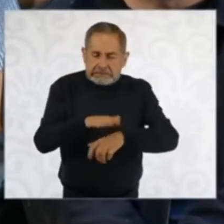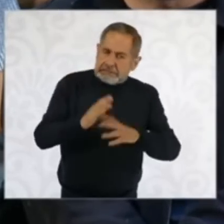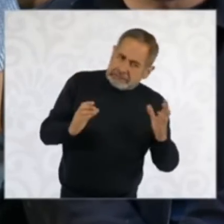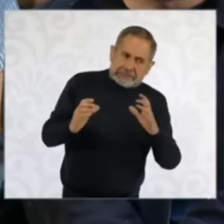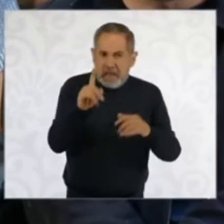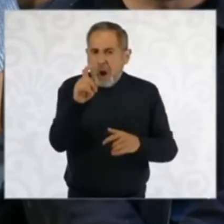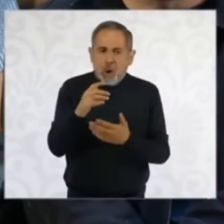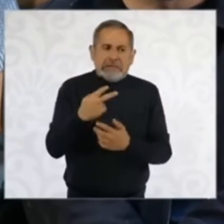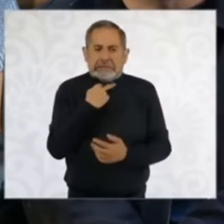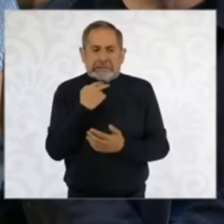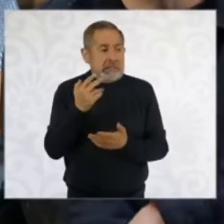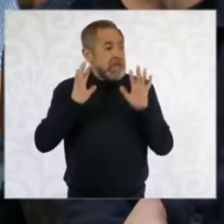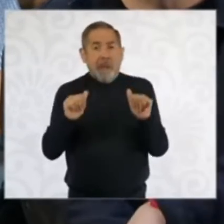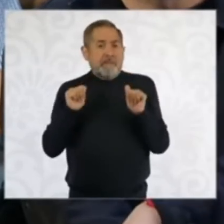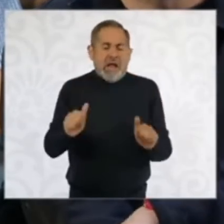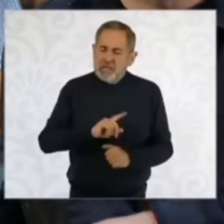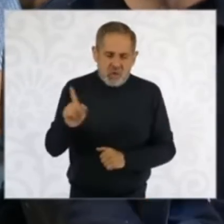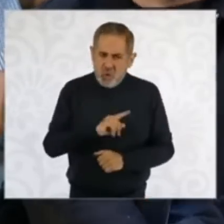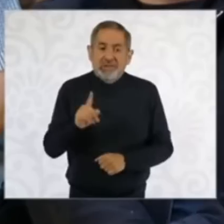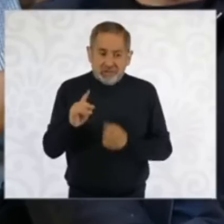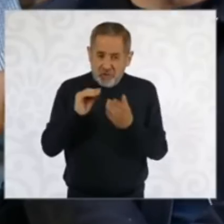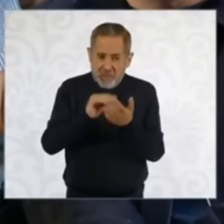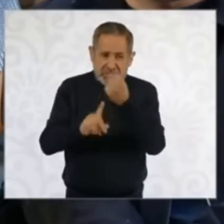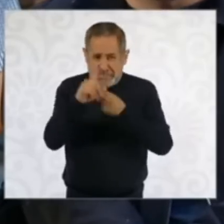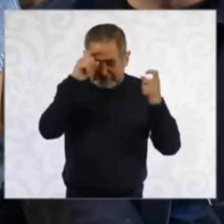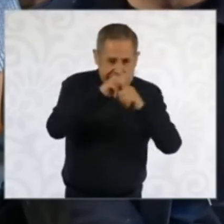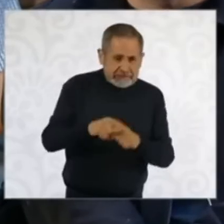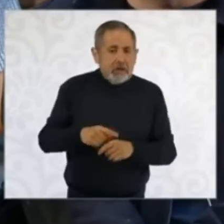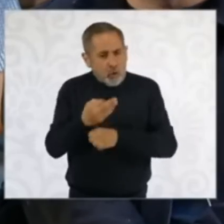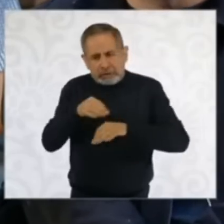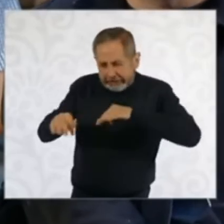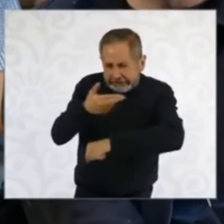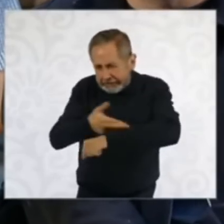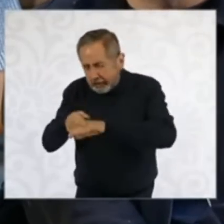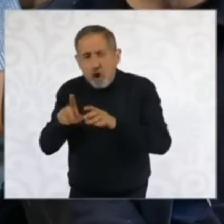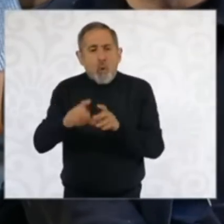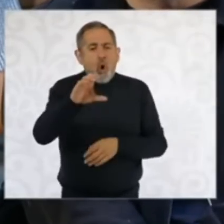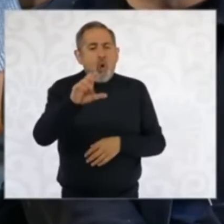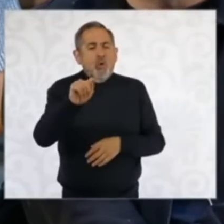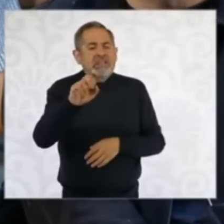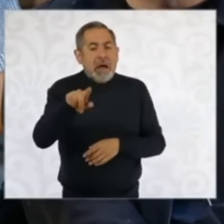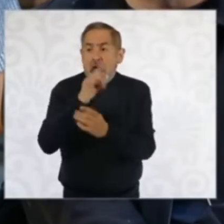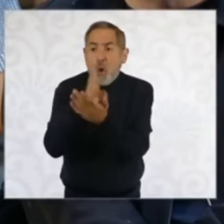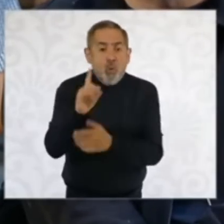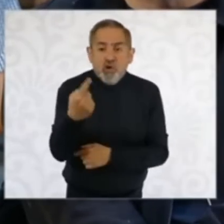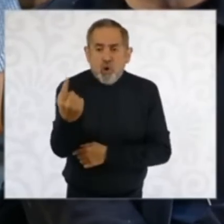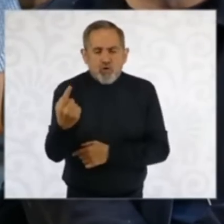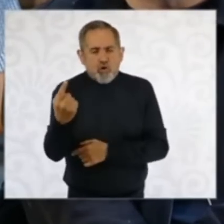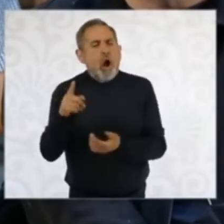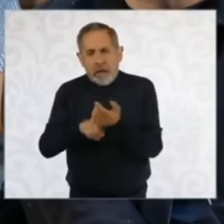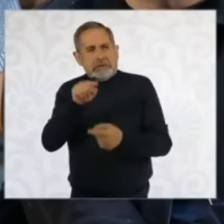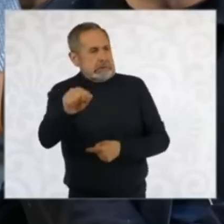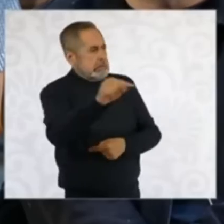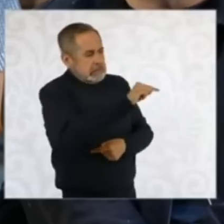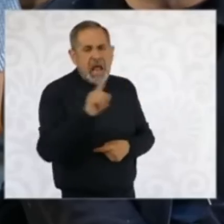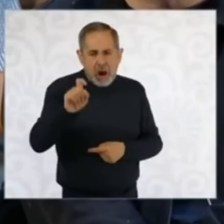crisis hídrica no ha terminado. Se trabaja en una serie de estrategias para reducir la dependencia del sistema Cutzamala y asegurar el abastecimiento de agua a